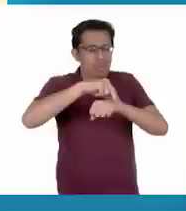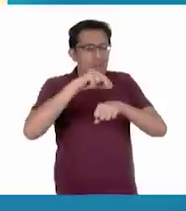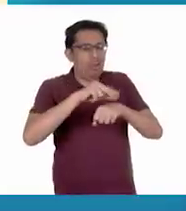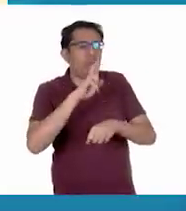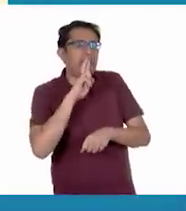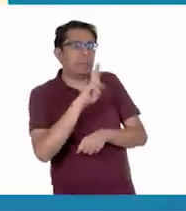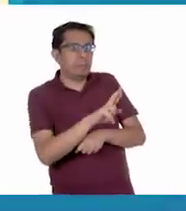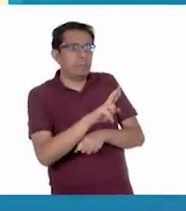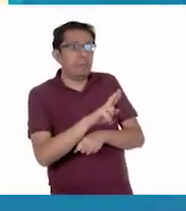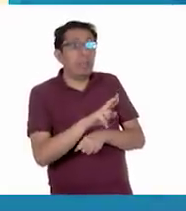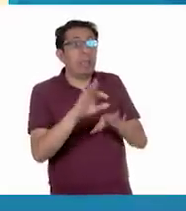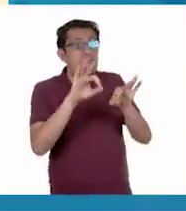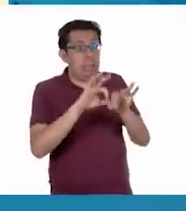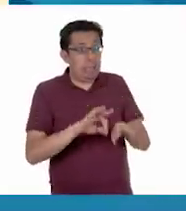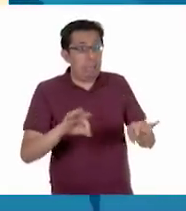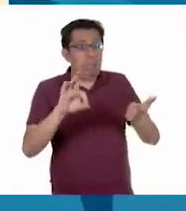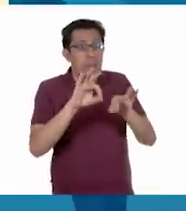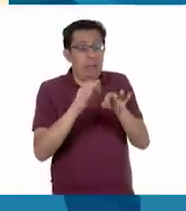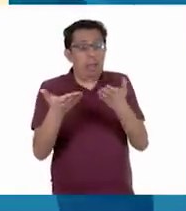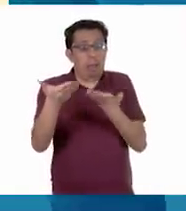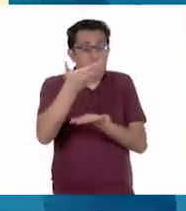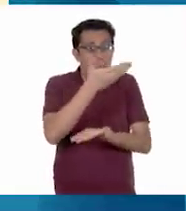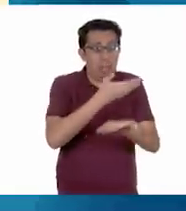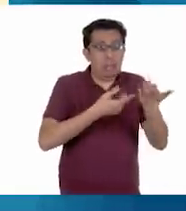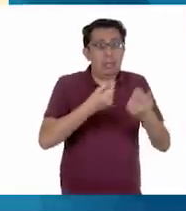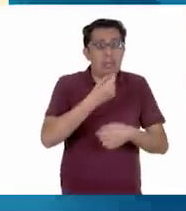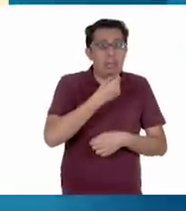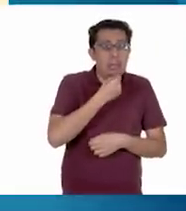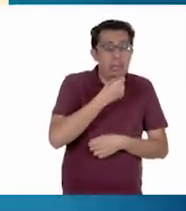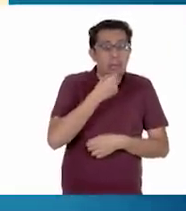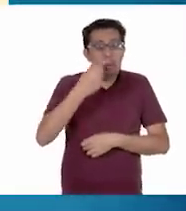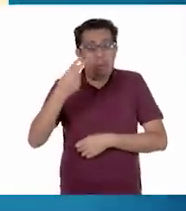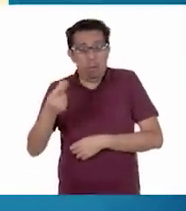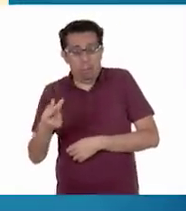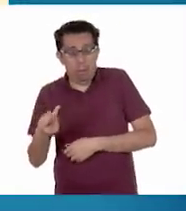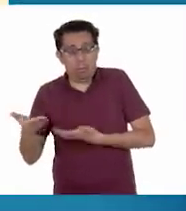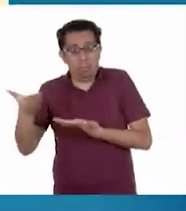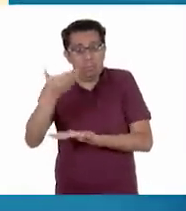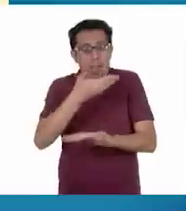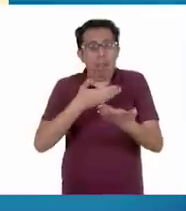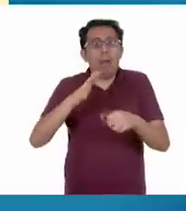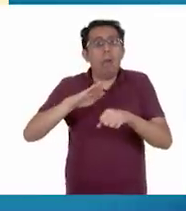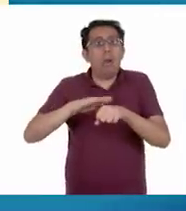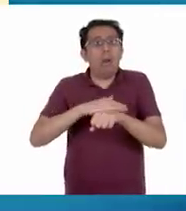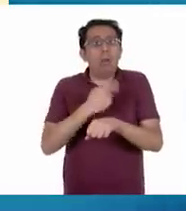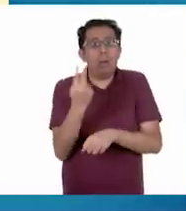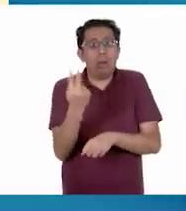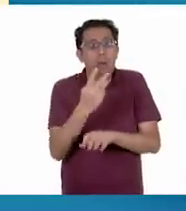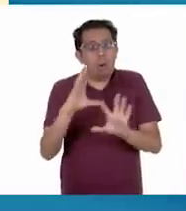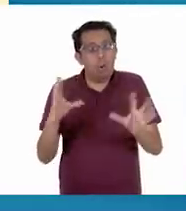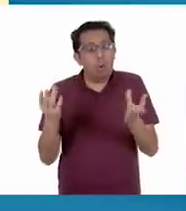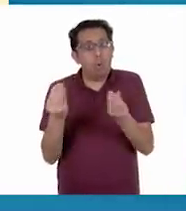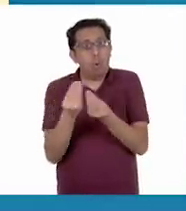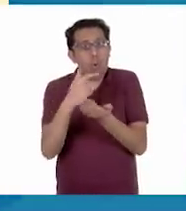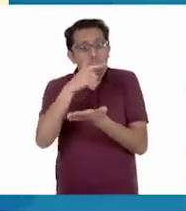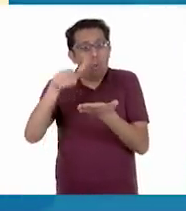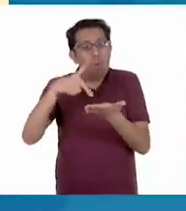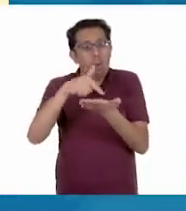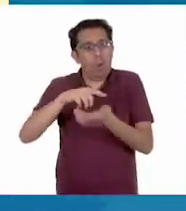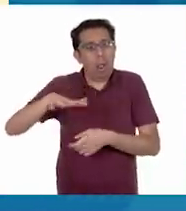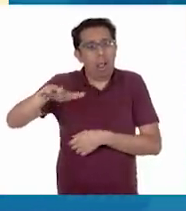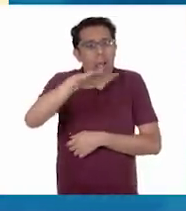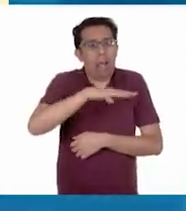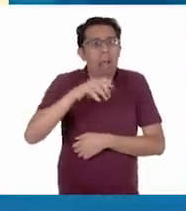es importante la convivencia entre niños y perros porque forman parte del mismo espacio y forman parte de la misma